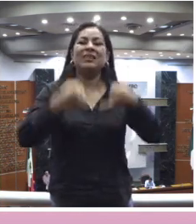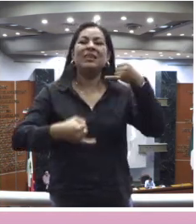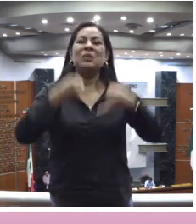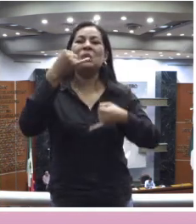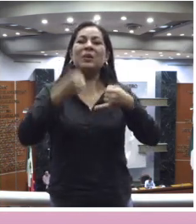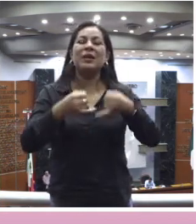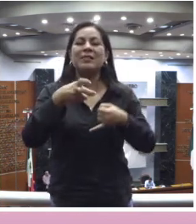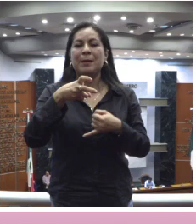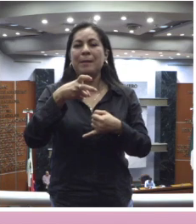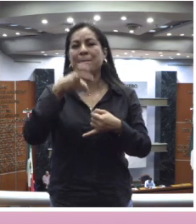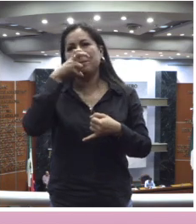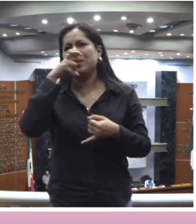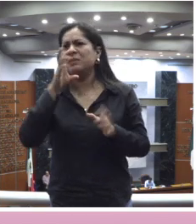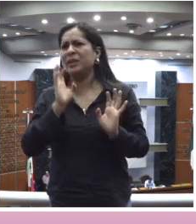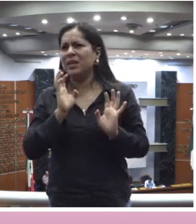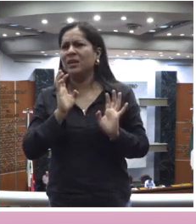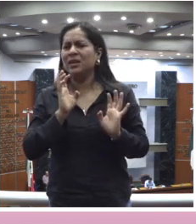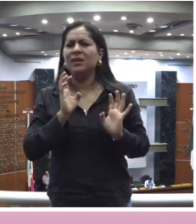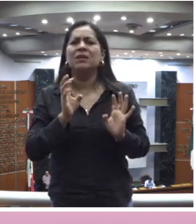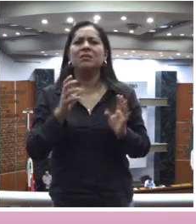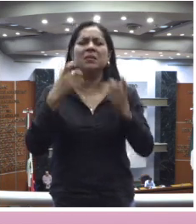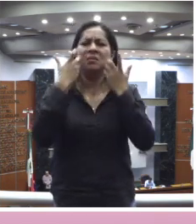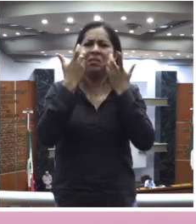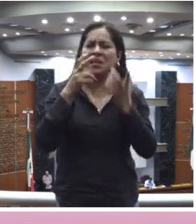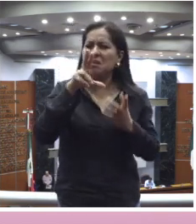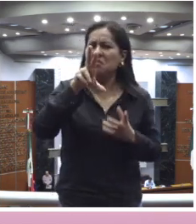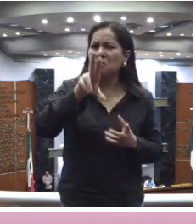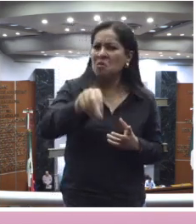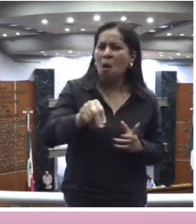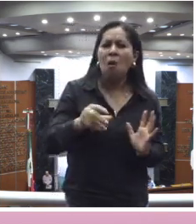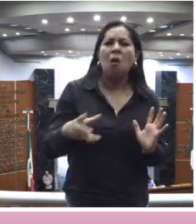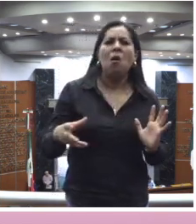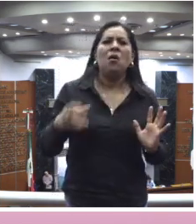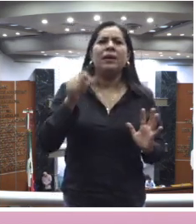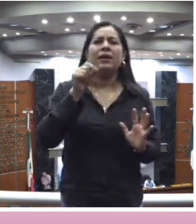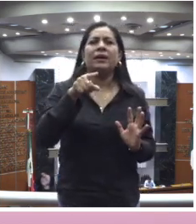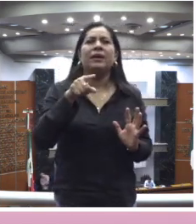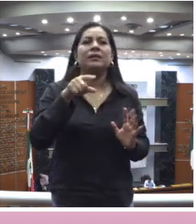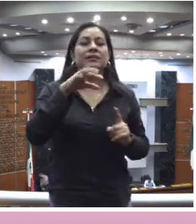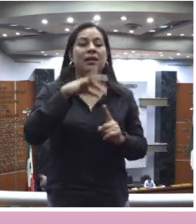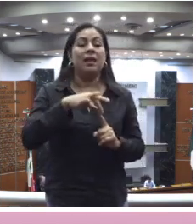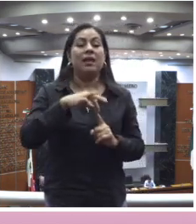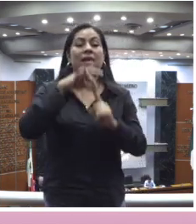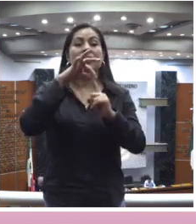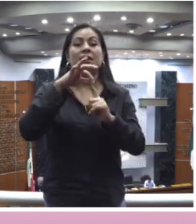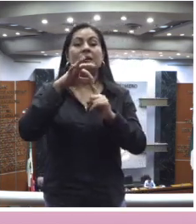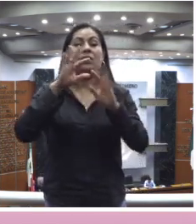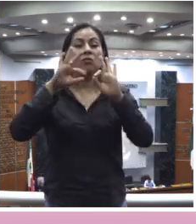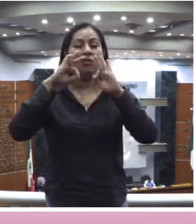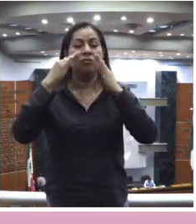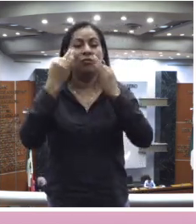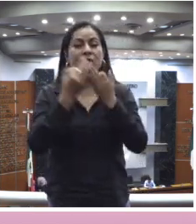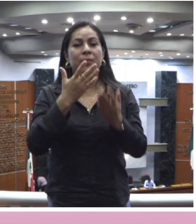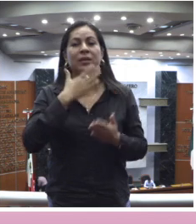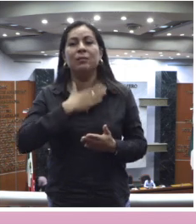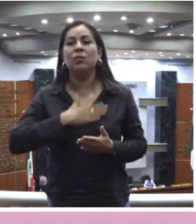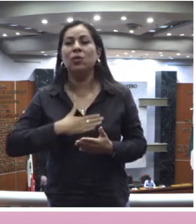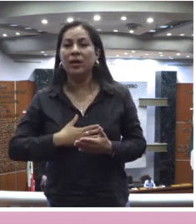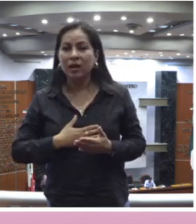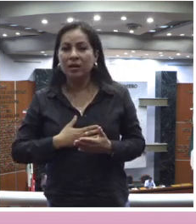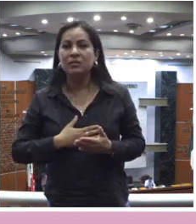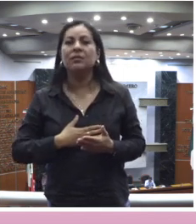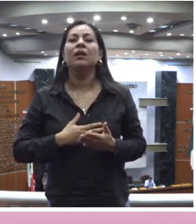de Disciplina, porque no quieren que se elija de una manera democrática a